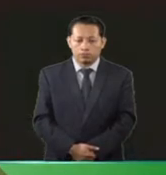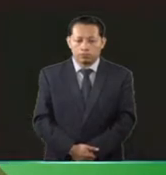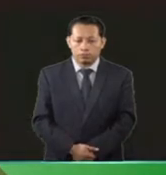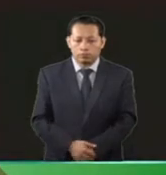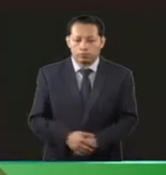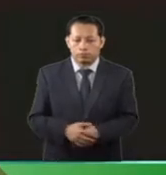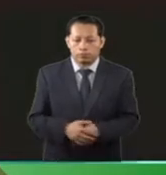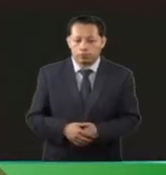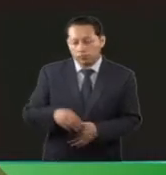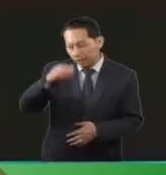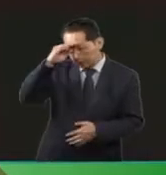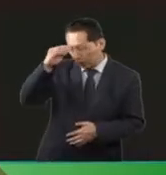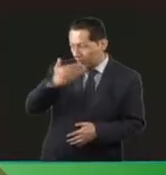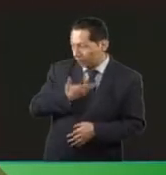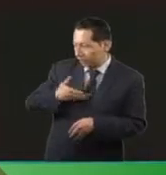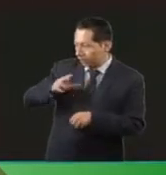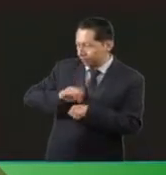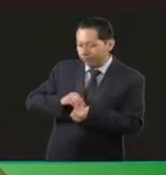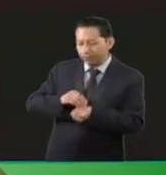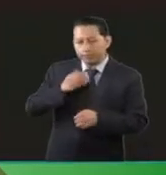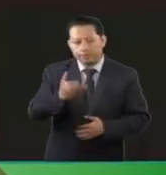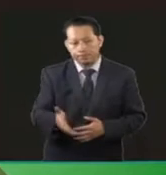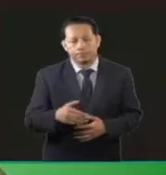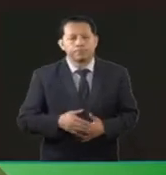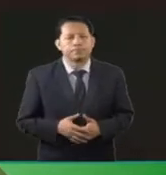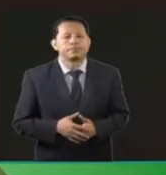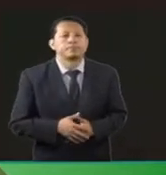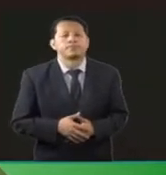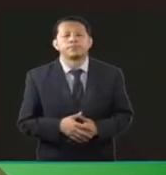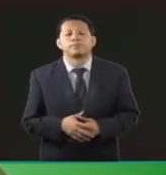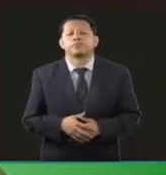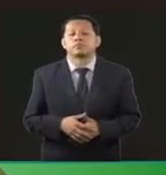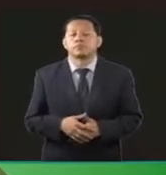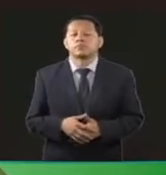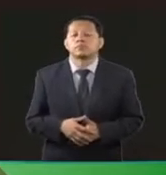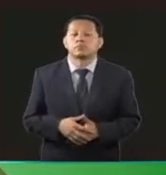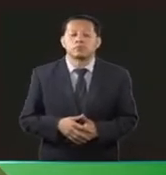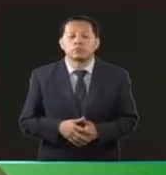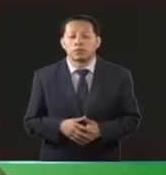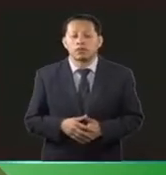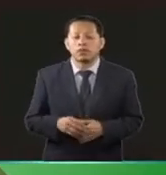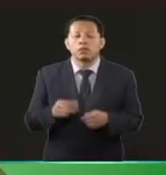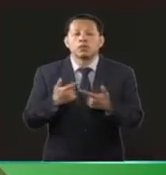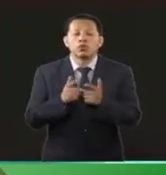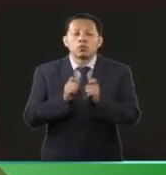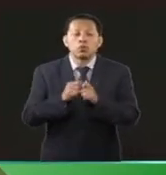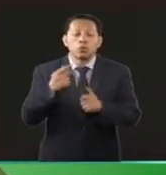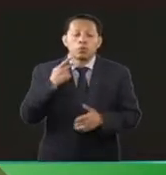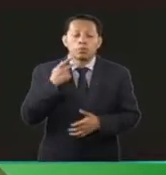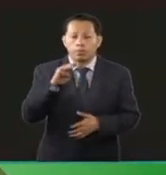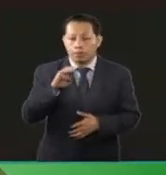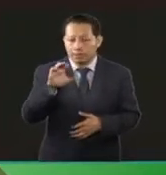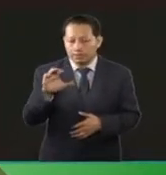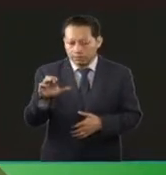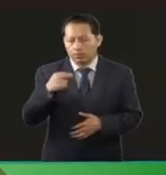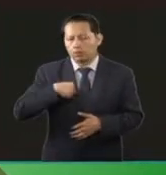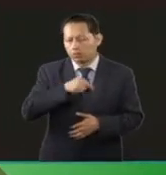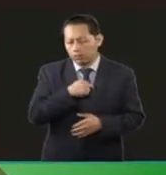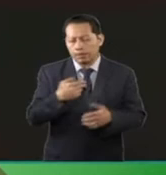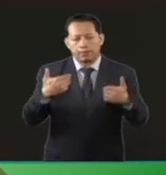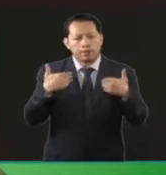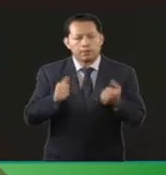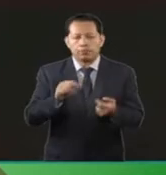con su permiso señor presidente en la bancada de movimiento ciudadano entendemos